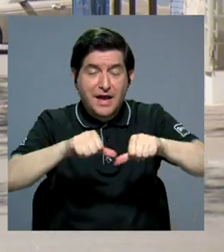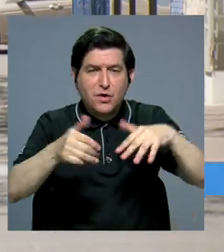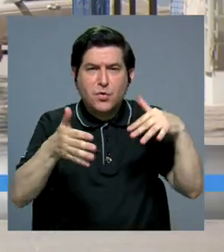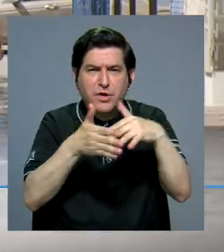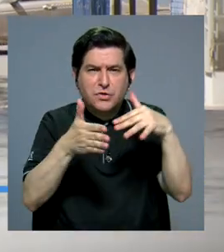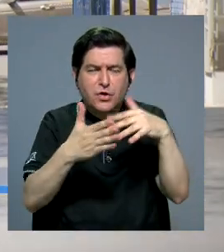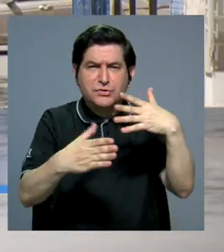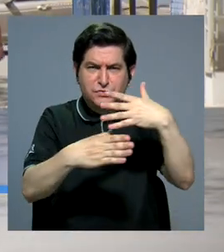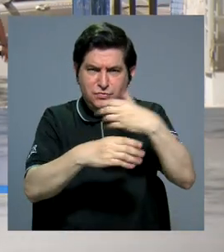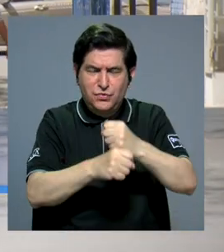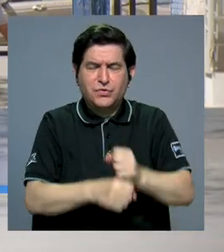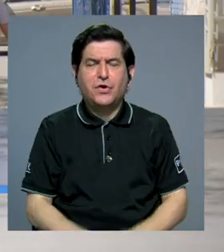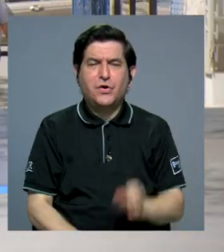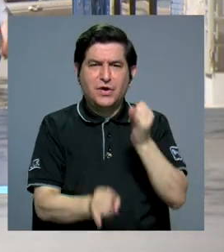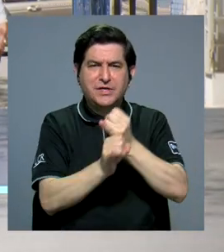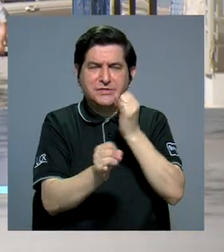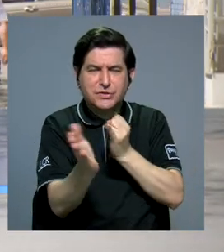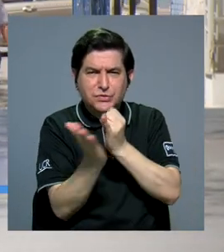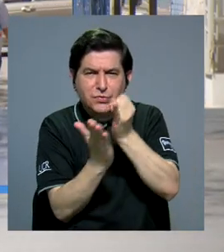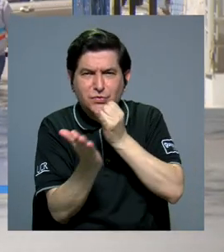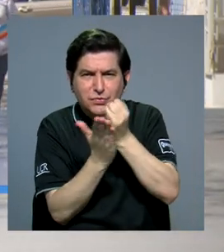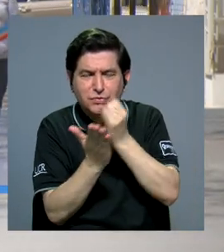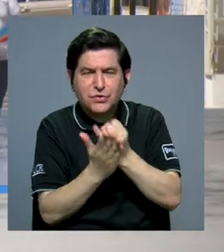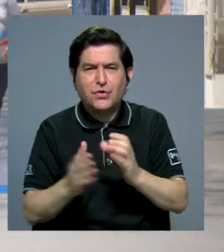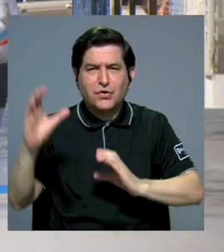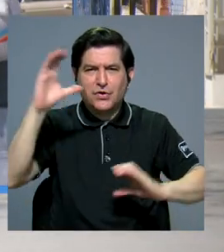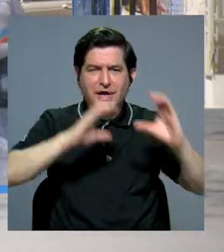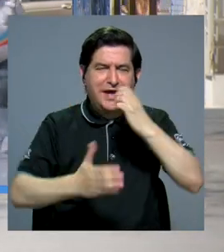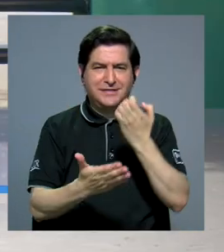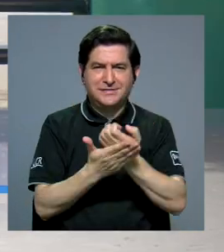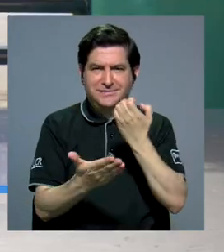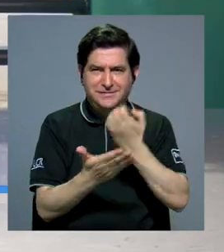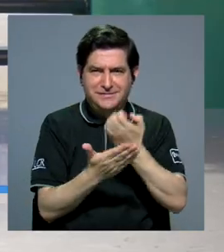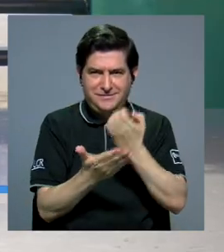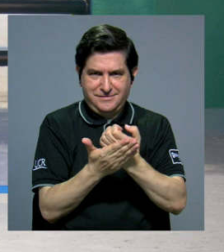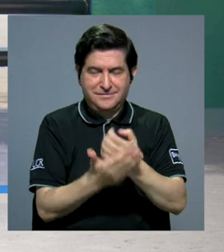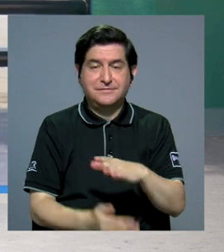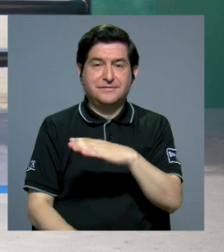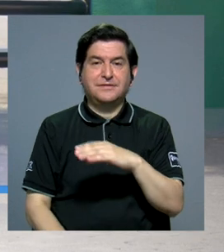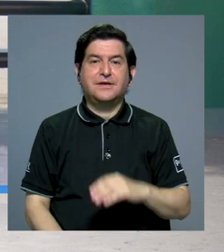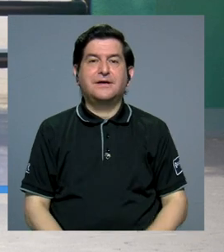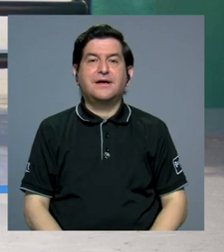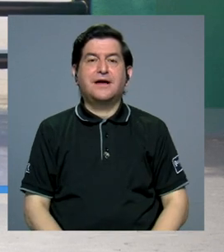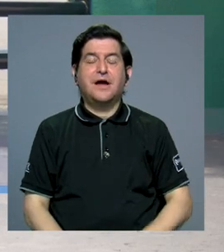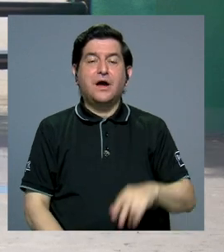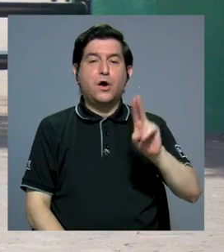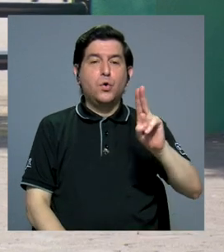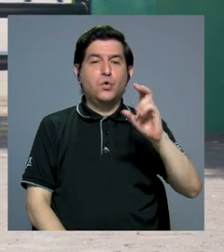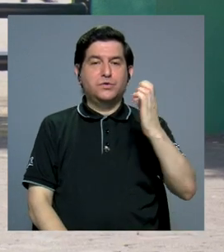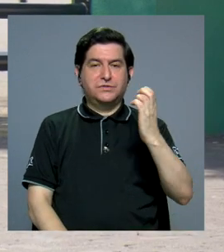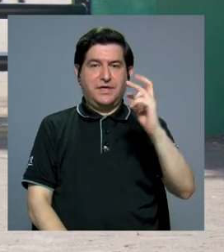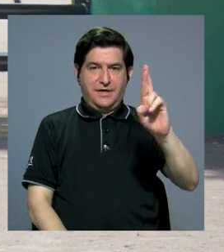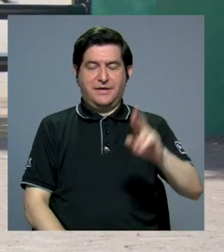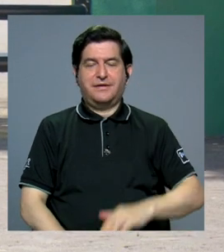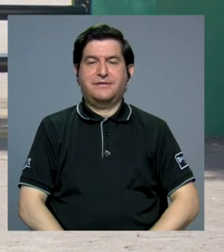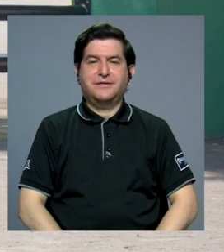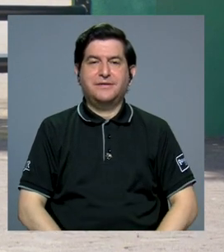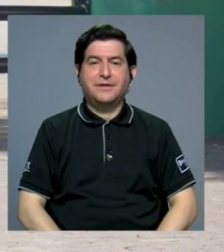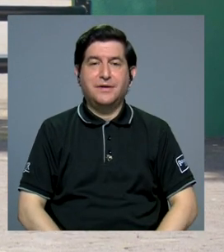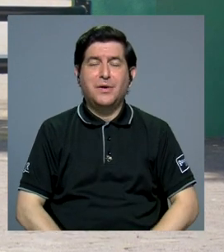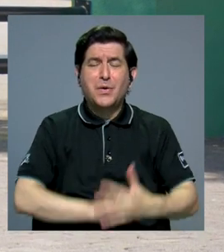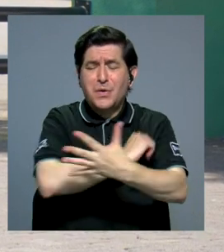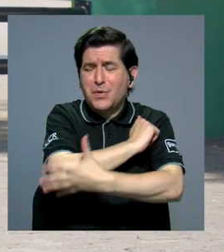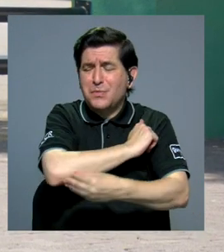De acuerdo con un estudio realizado por el Instituto de Investigaciones en Ciencias Económicas, IICE, de la Universidad de Costa